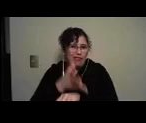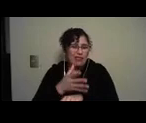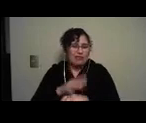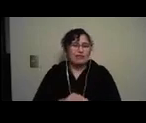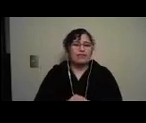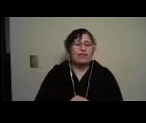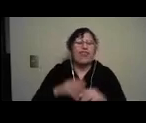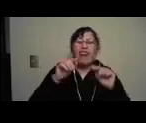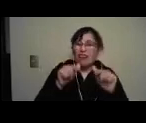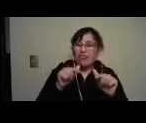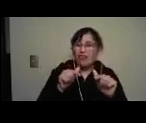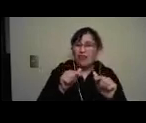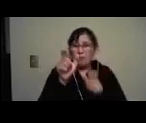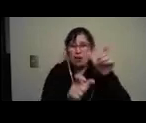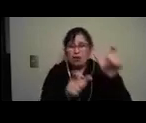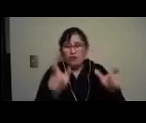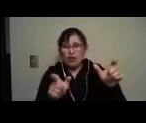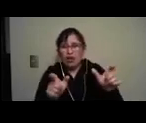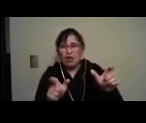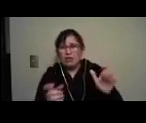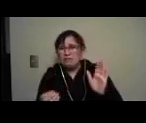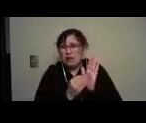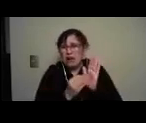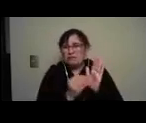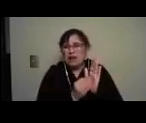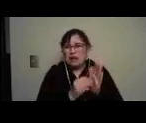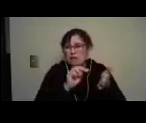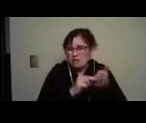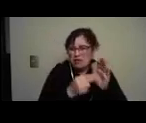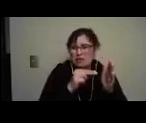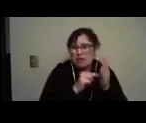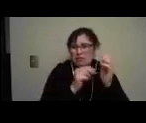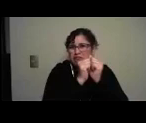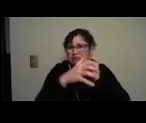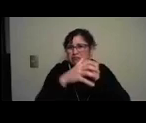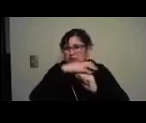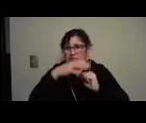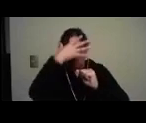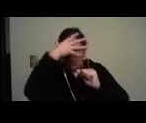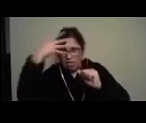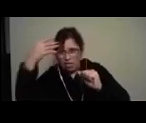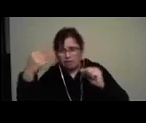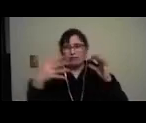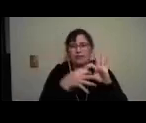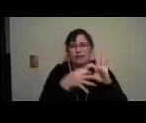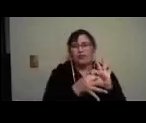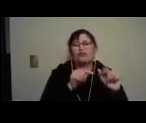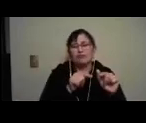cantidad de personas muy probablemente con lesiones o patologías asociadas a la demencia, ¿ya?